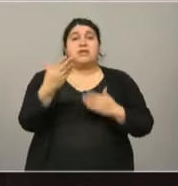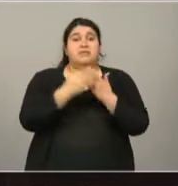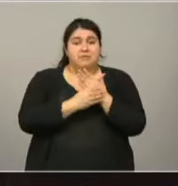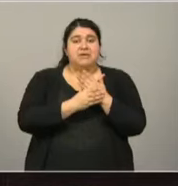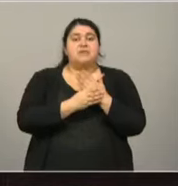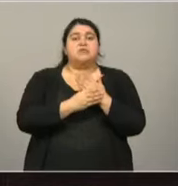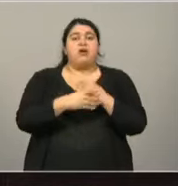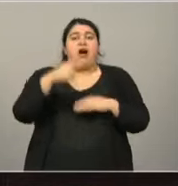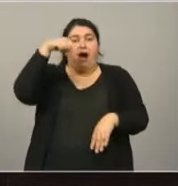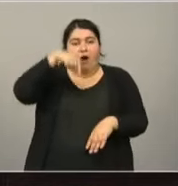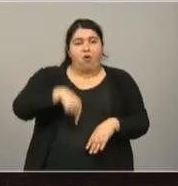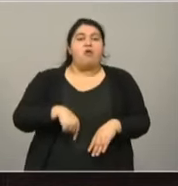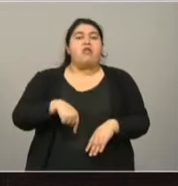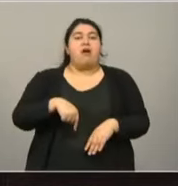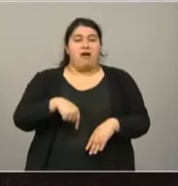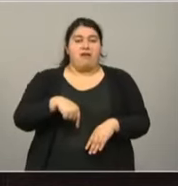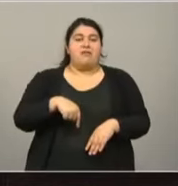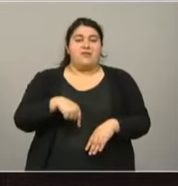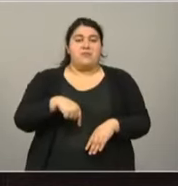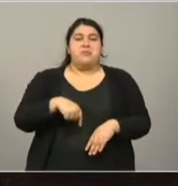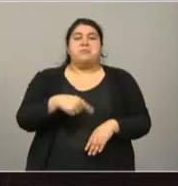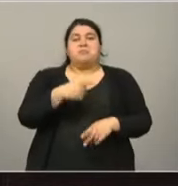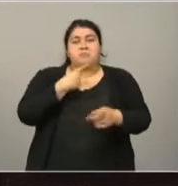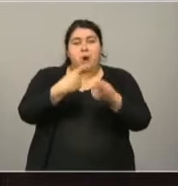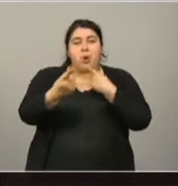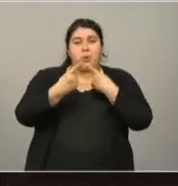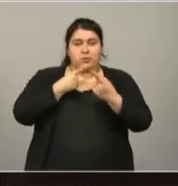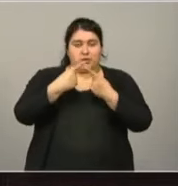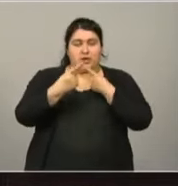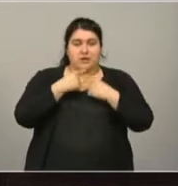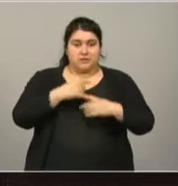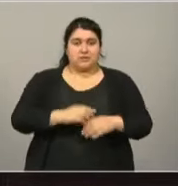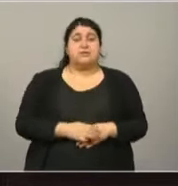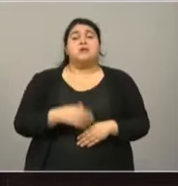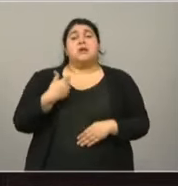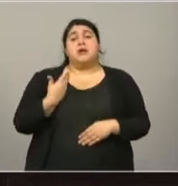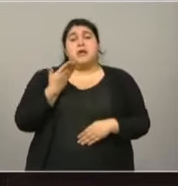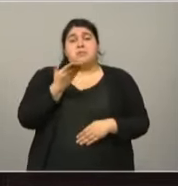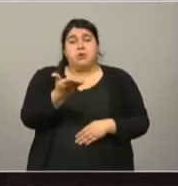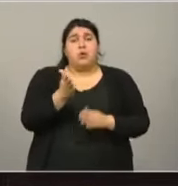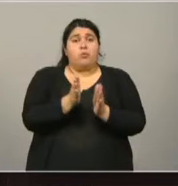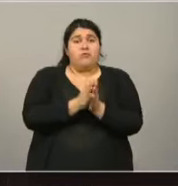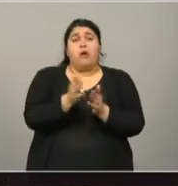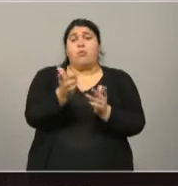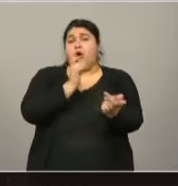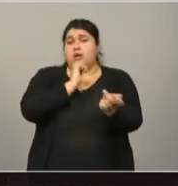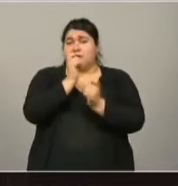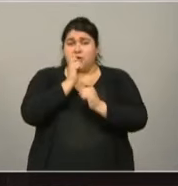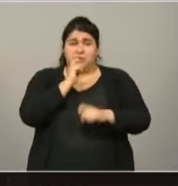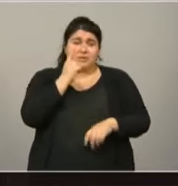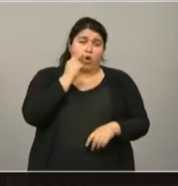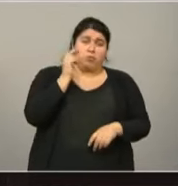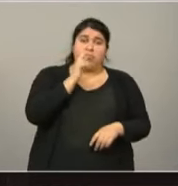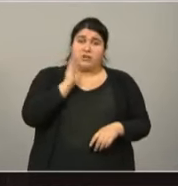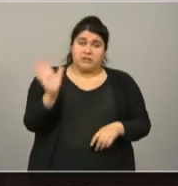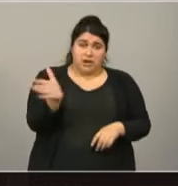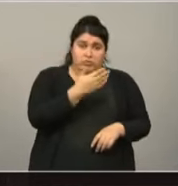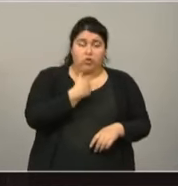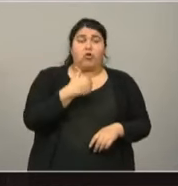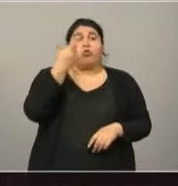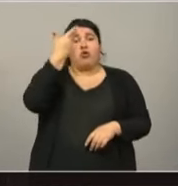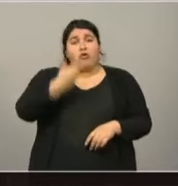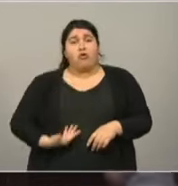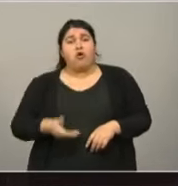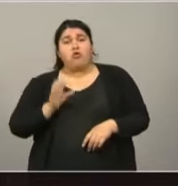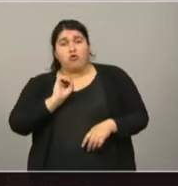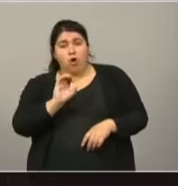ministro ahora se va a dar lugar a la ronda de preguntas les vamos a pedir por favor a las y los periodistas que indiquen